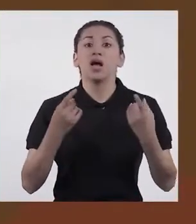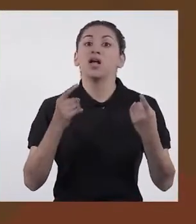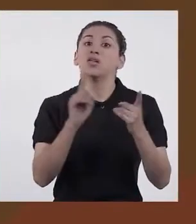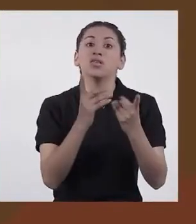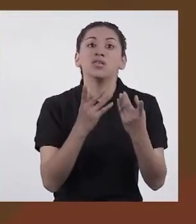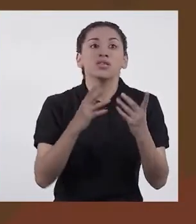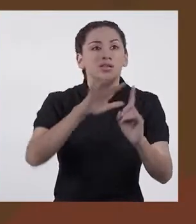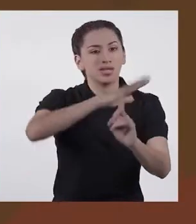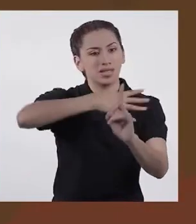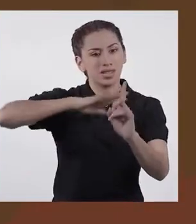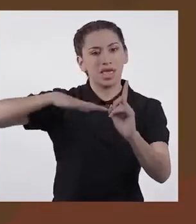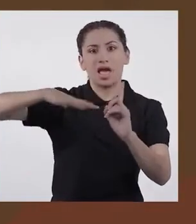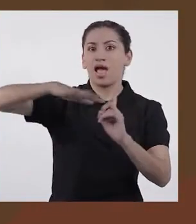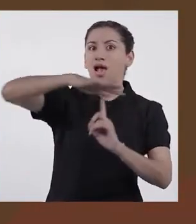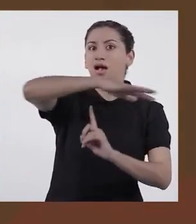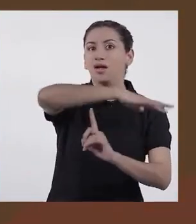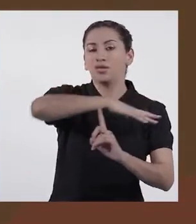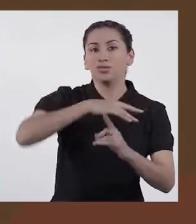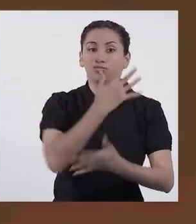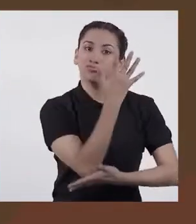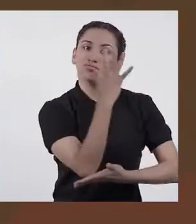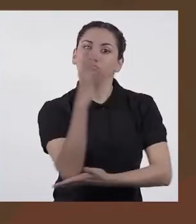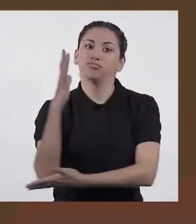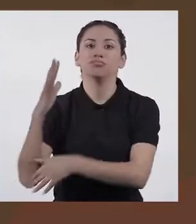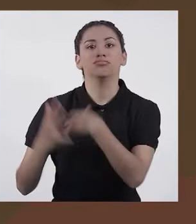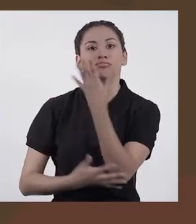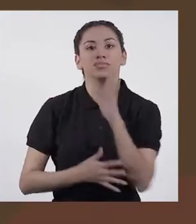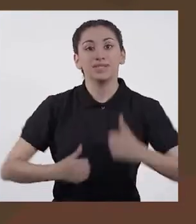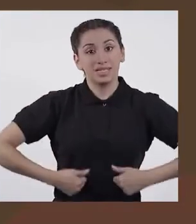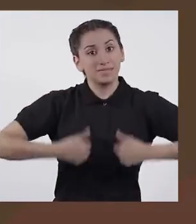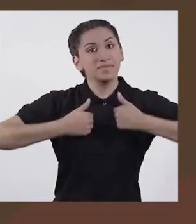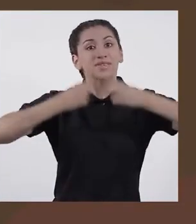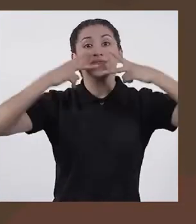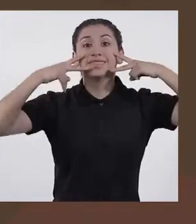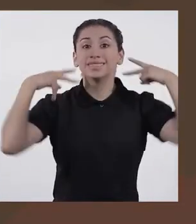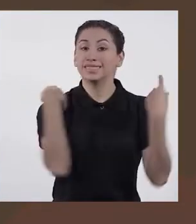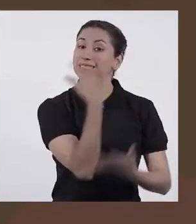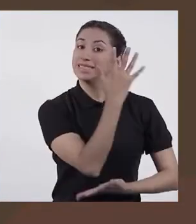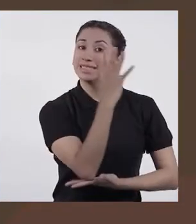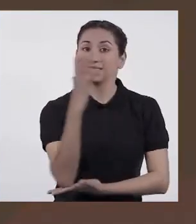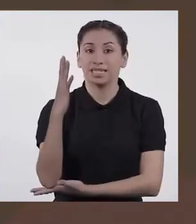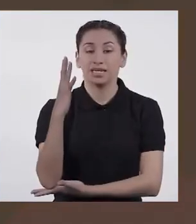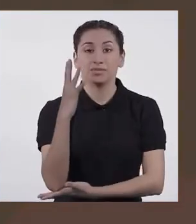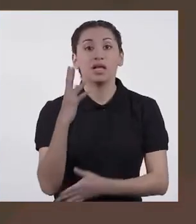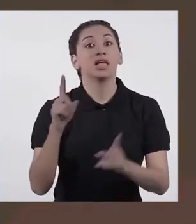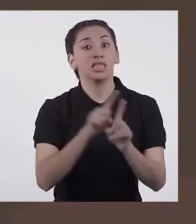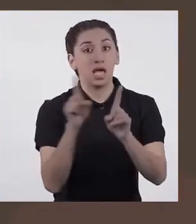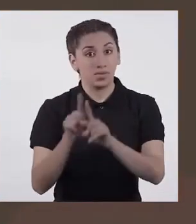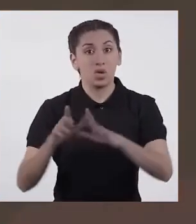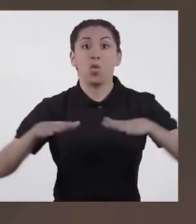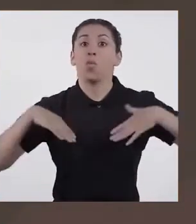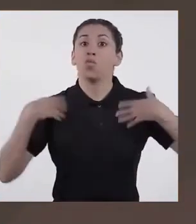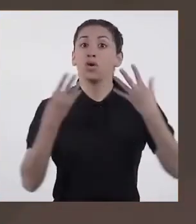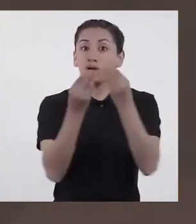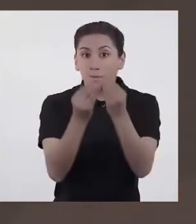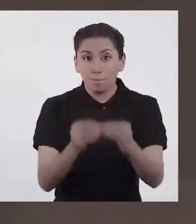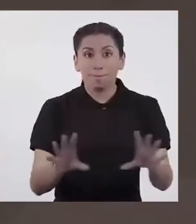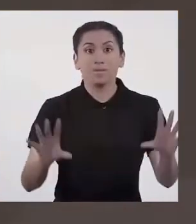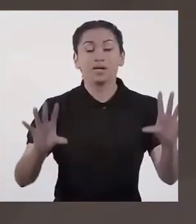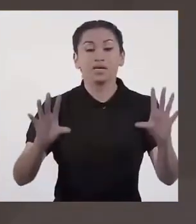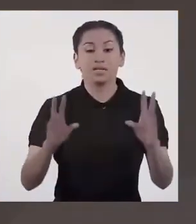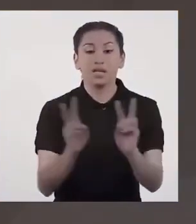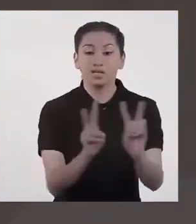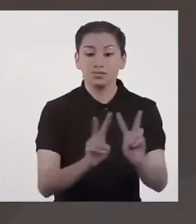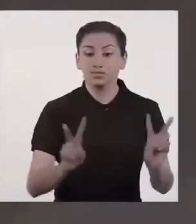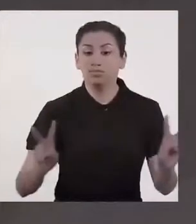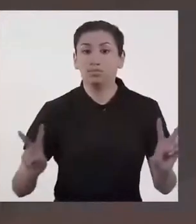la fauna biodiversa que tenemos en la Amazonía. Asimismo, podrían perderse los cultivos